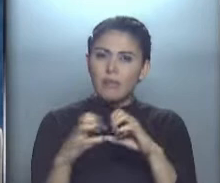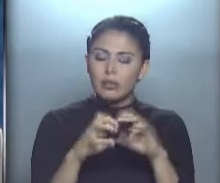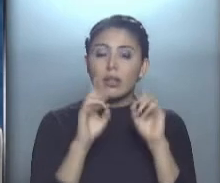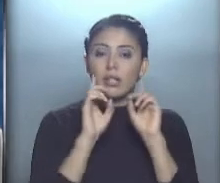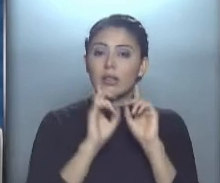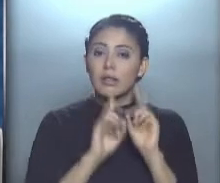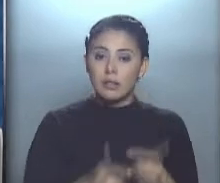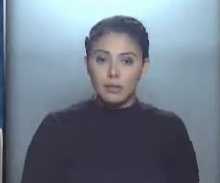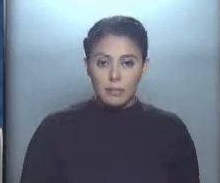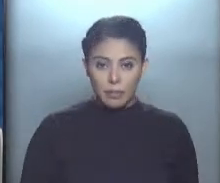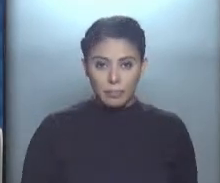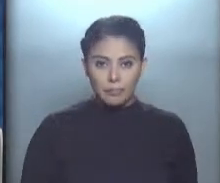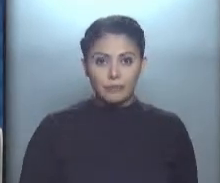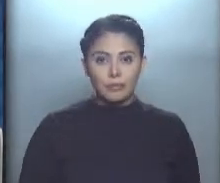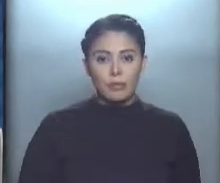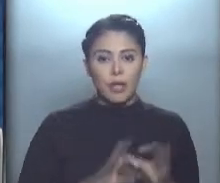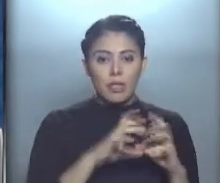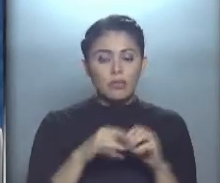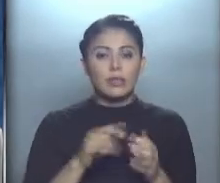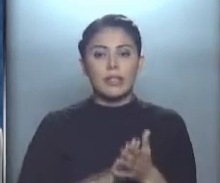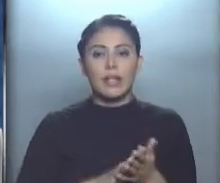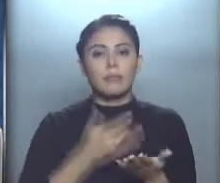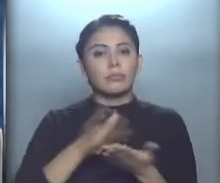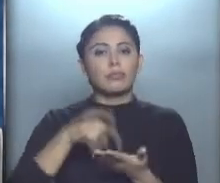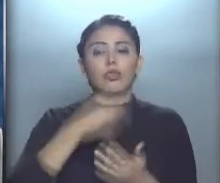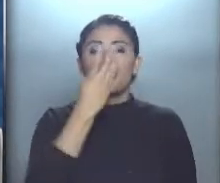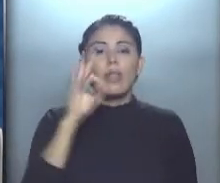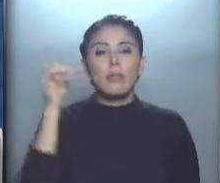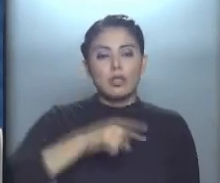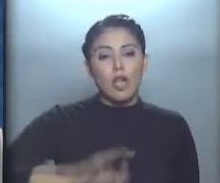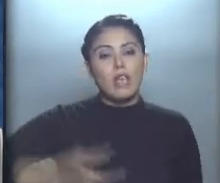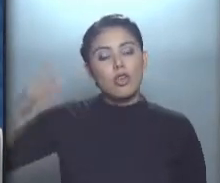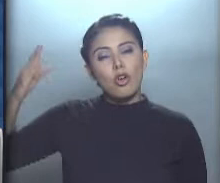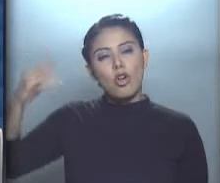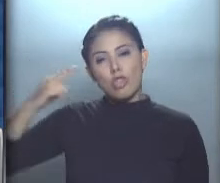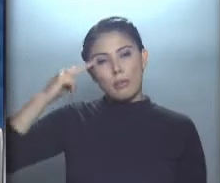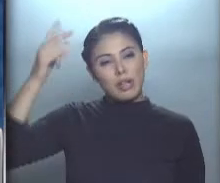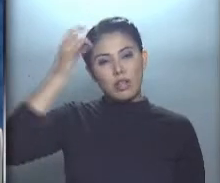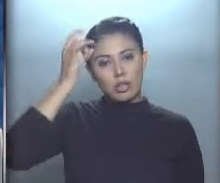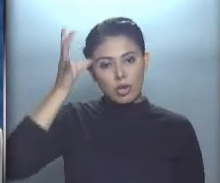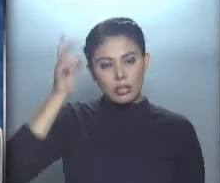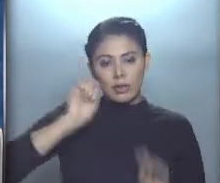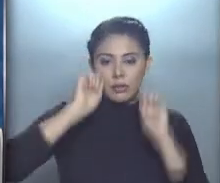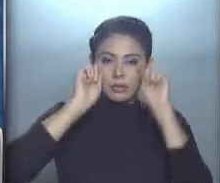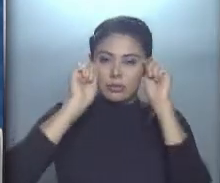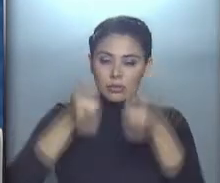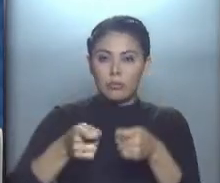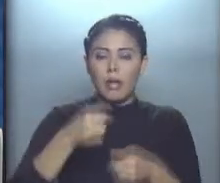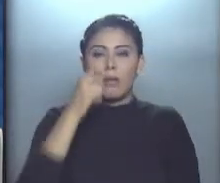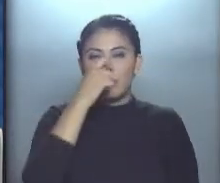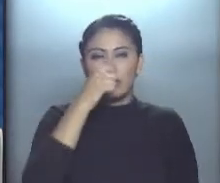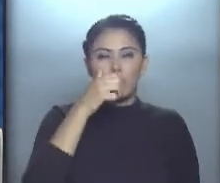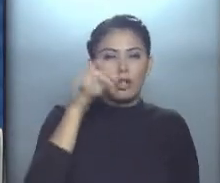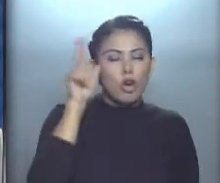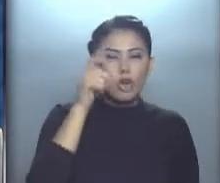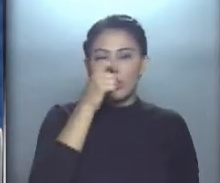modo, respecto al debate de emisión monetaria, de 40% del año 2012 a entre 28 y